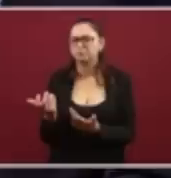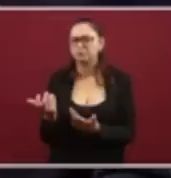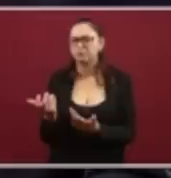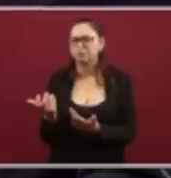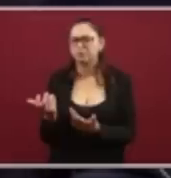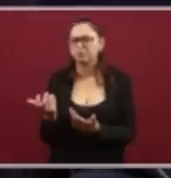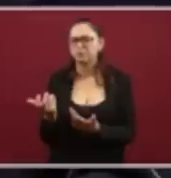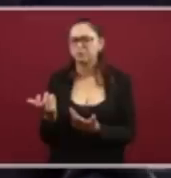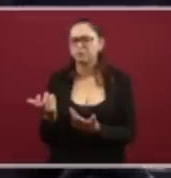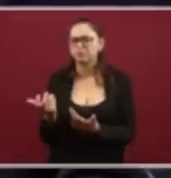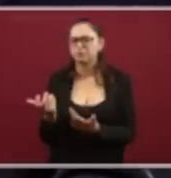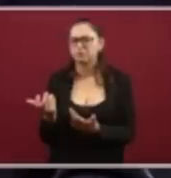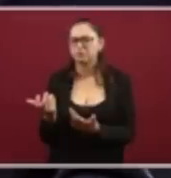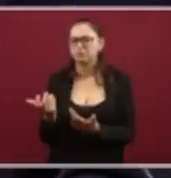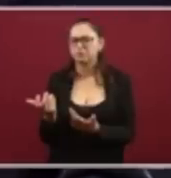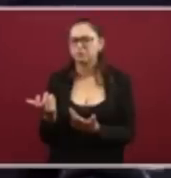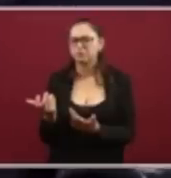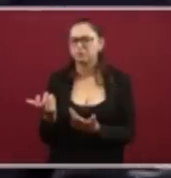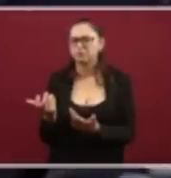importante